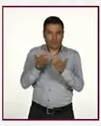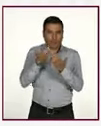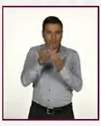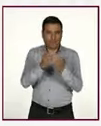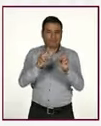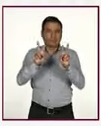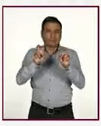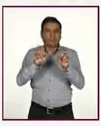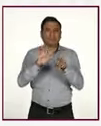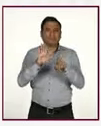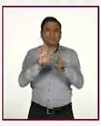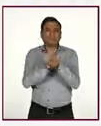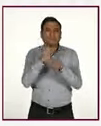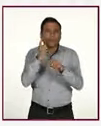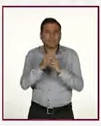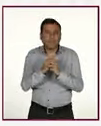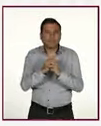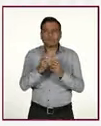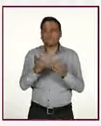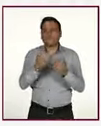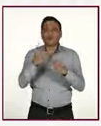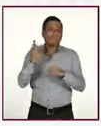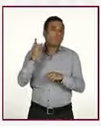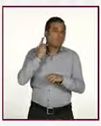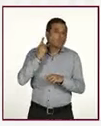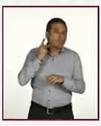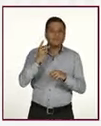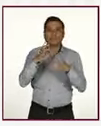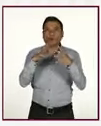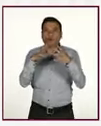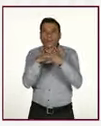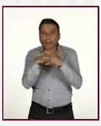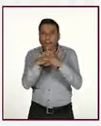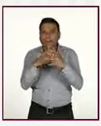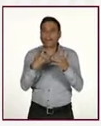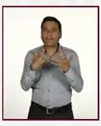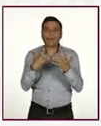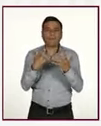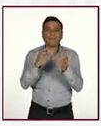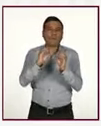pueden tener los conflictos políticos, las guerras,